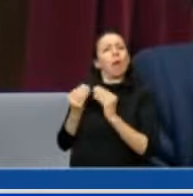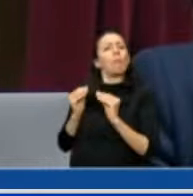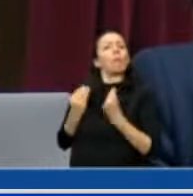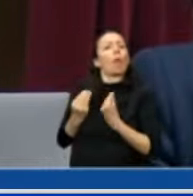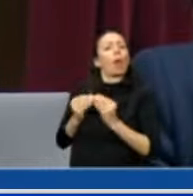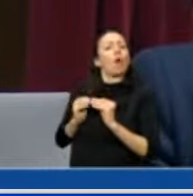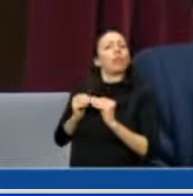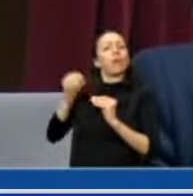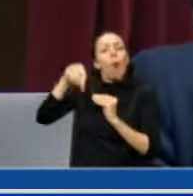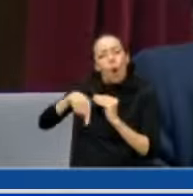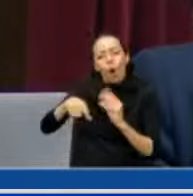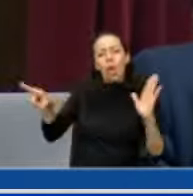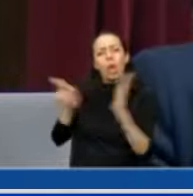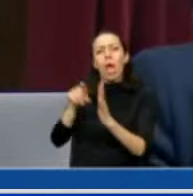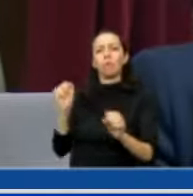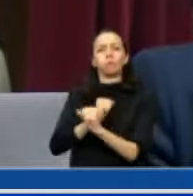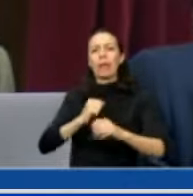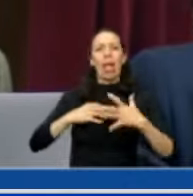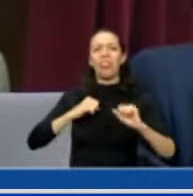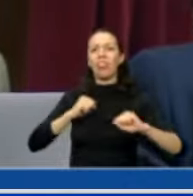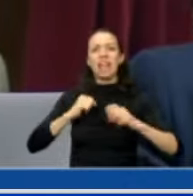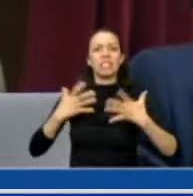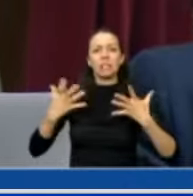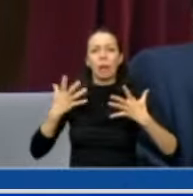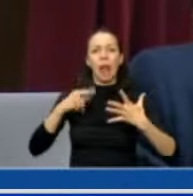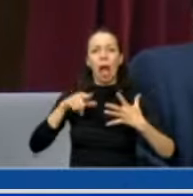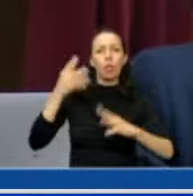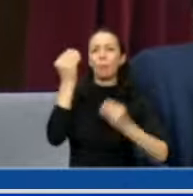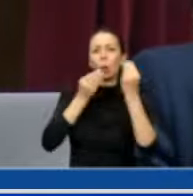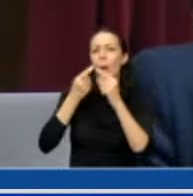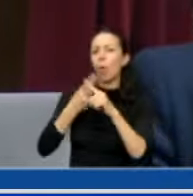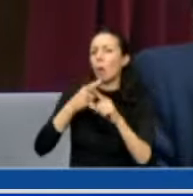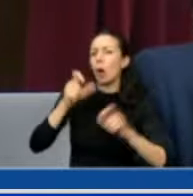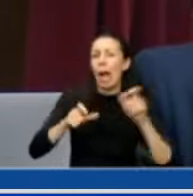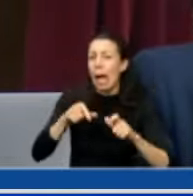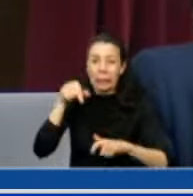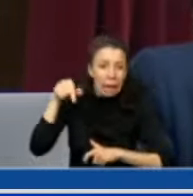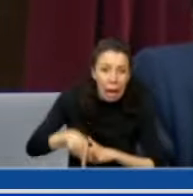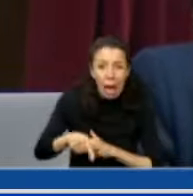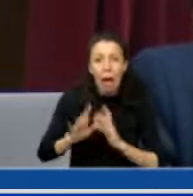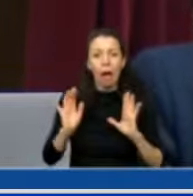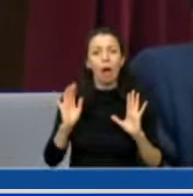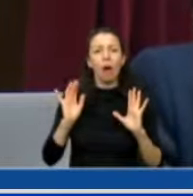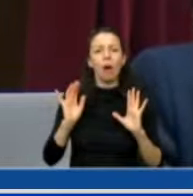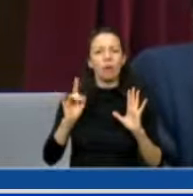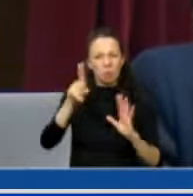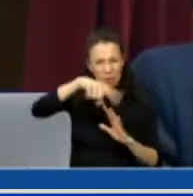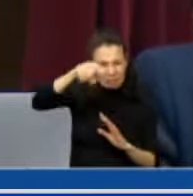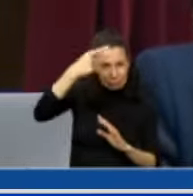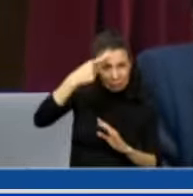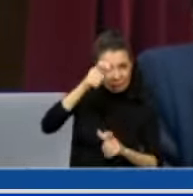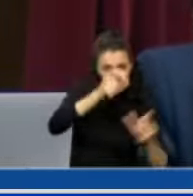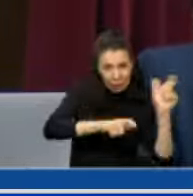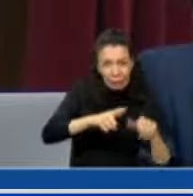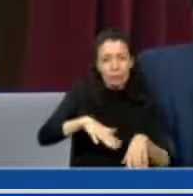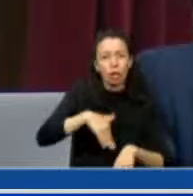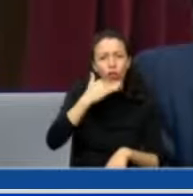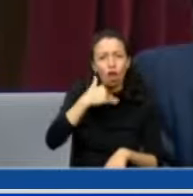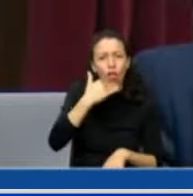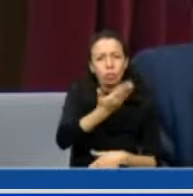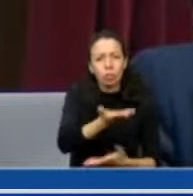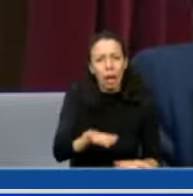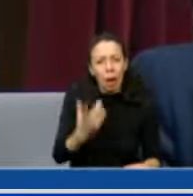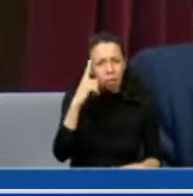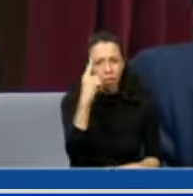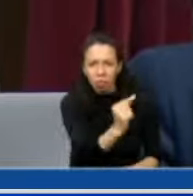donde el papá Estado me resolvía todos los problemas. Hoy, ese Estado es el que Milei está